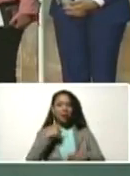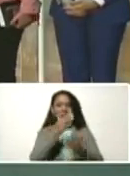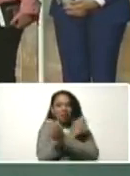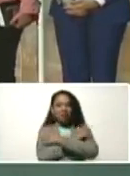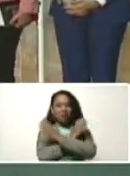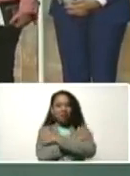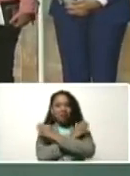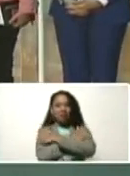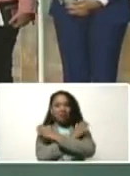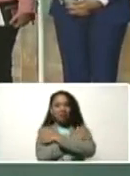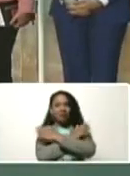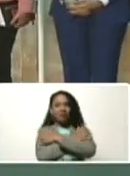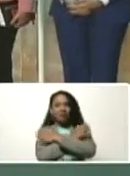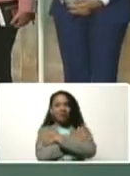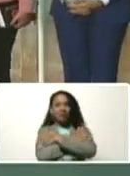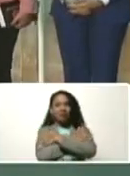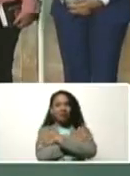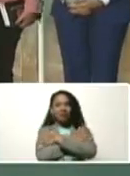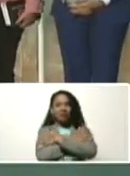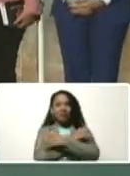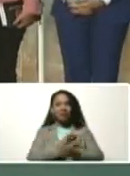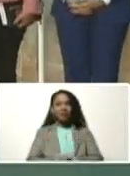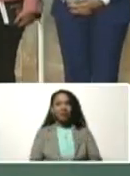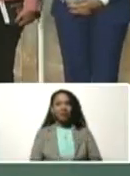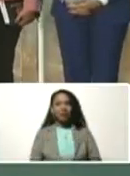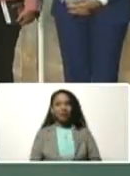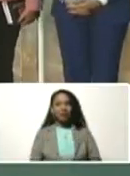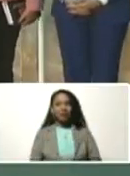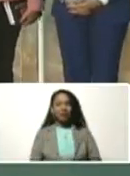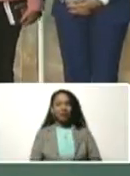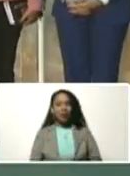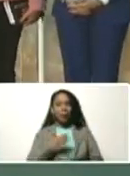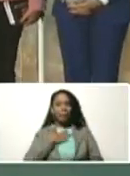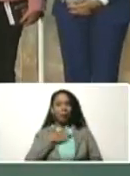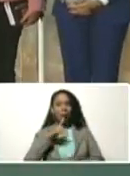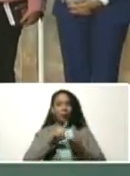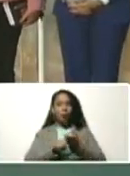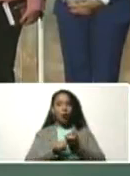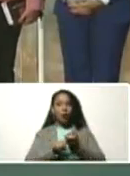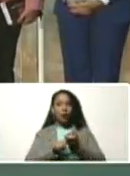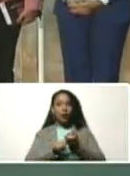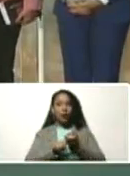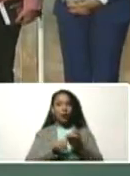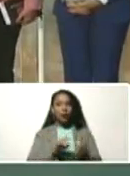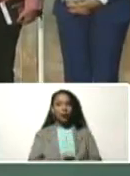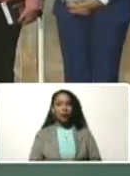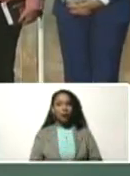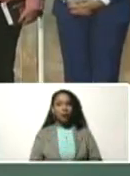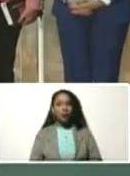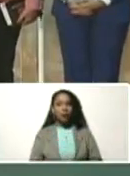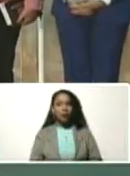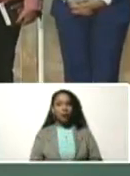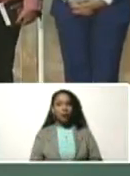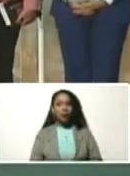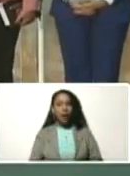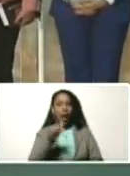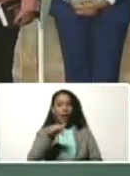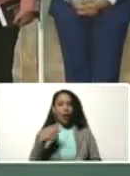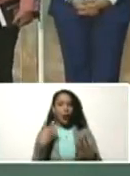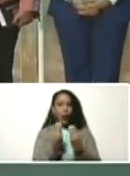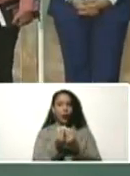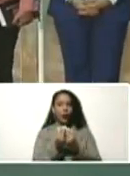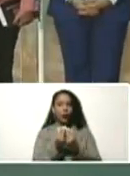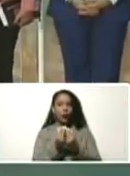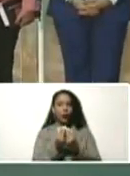felicitaciones, ¿ah? La primera combatiente, Silita Flores, se encuentra con